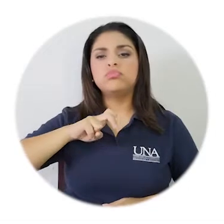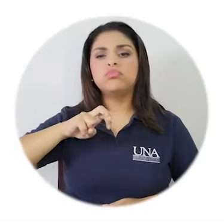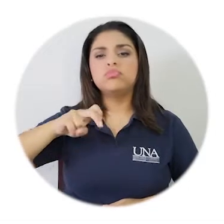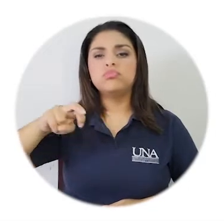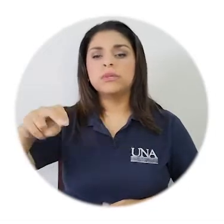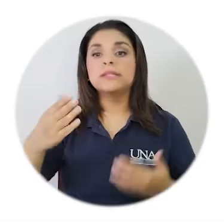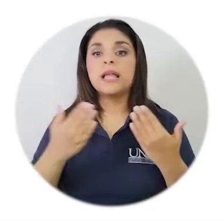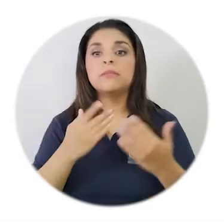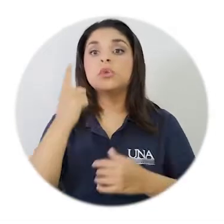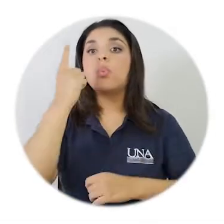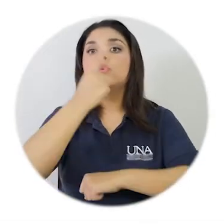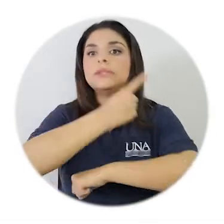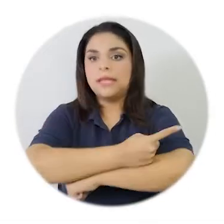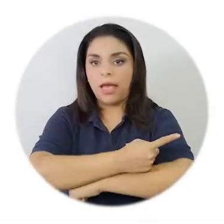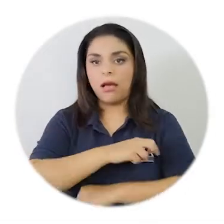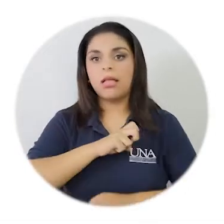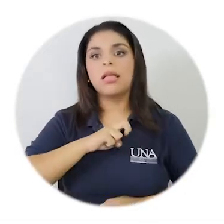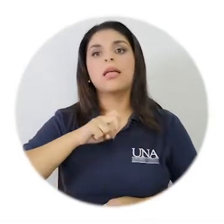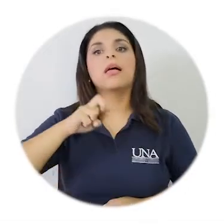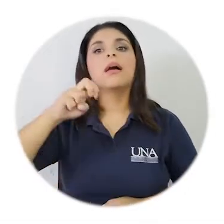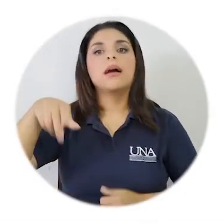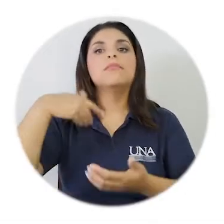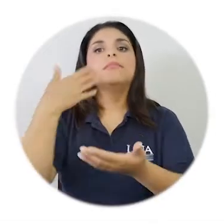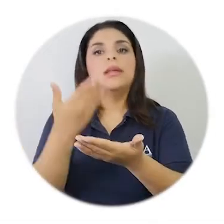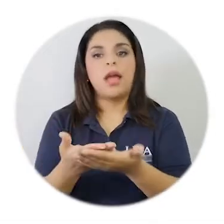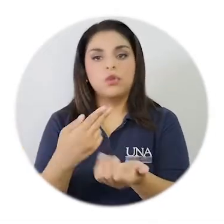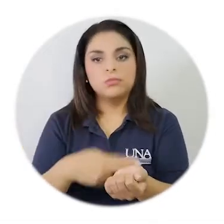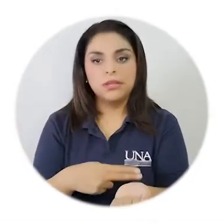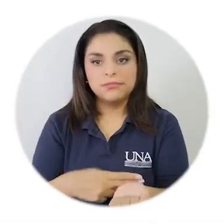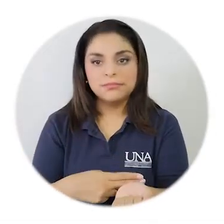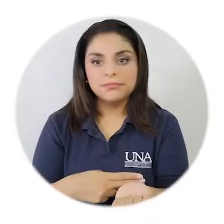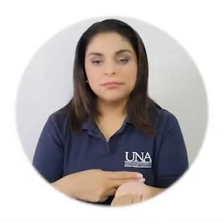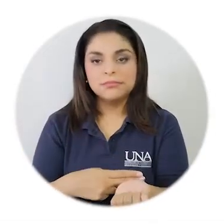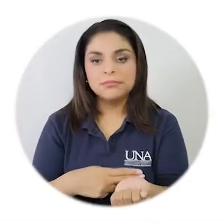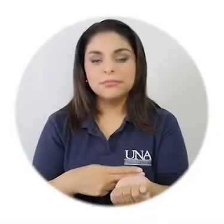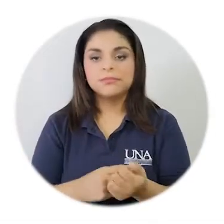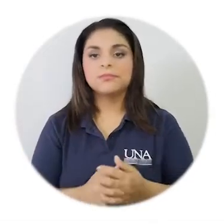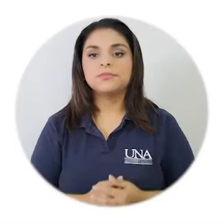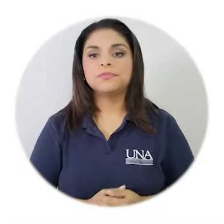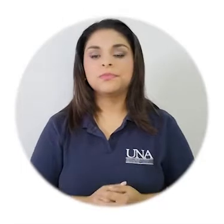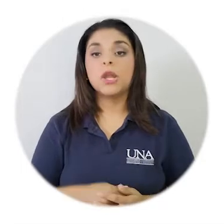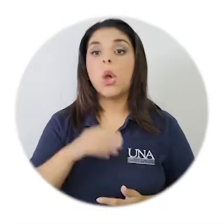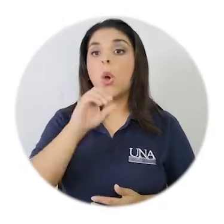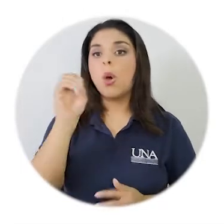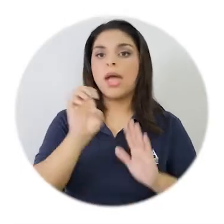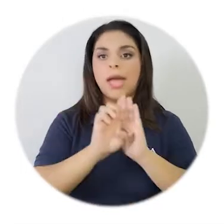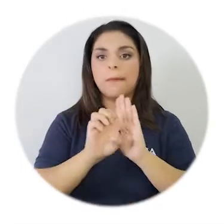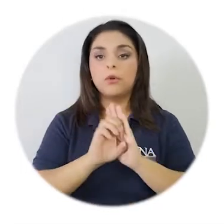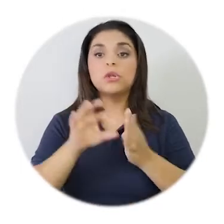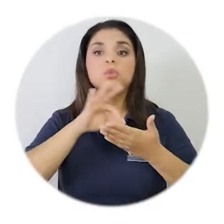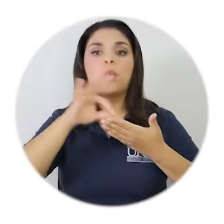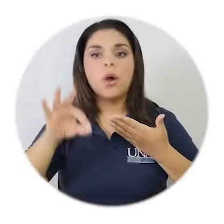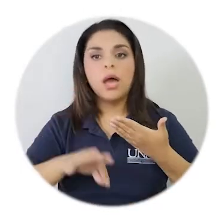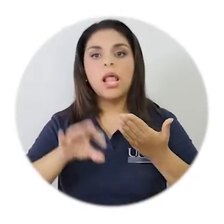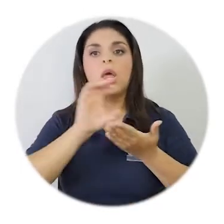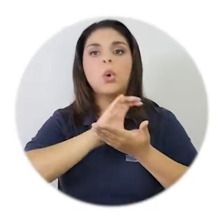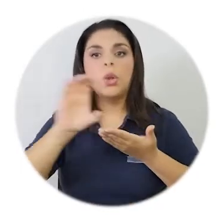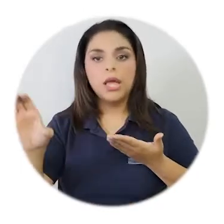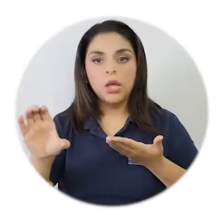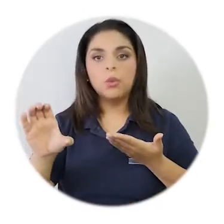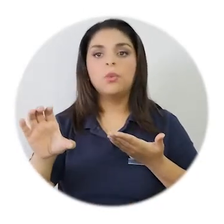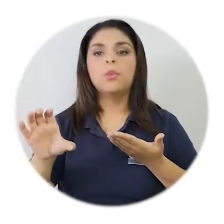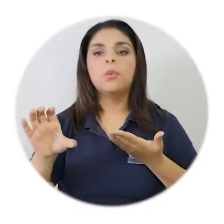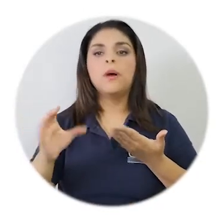distancias que podría durar un día recorrerlo para llegar a un centro médico. En caso de, por ejemplo, de centros